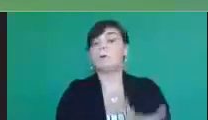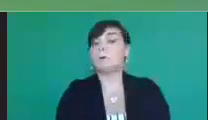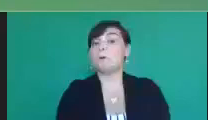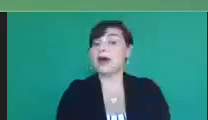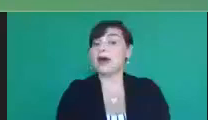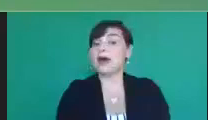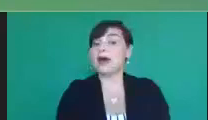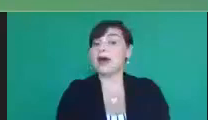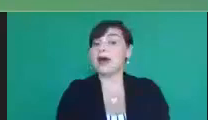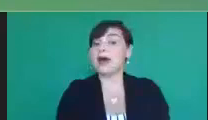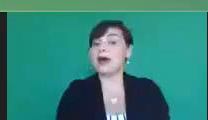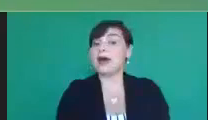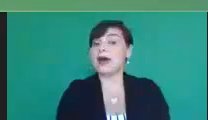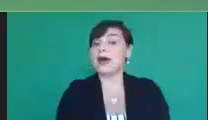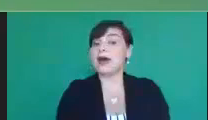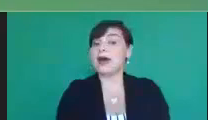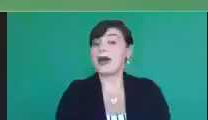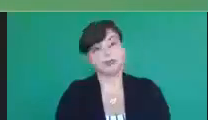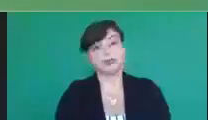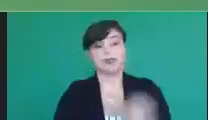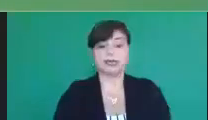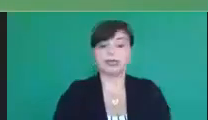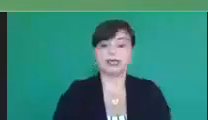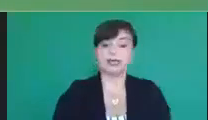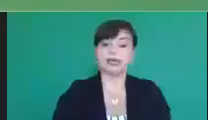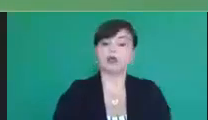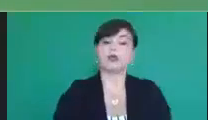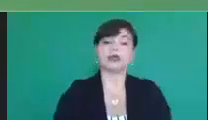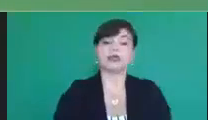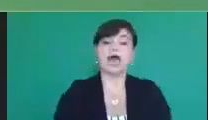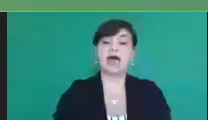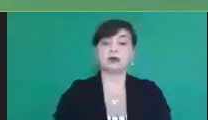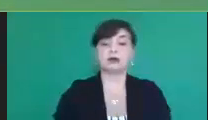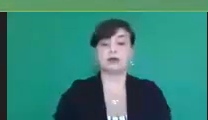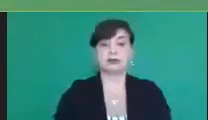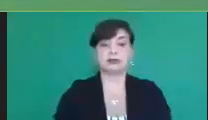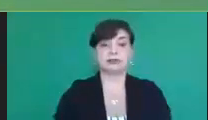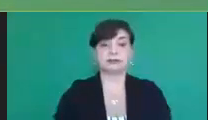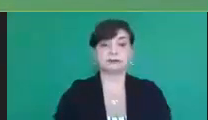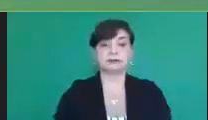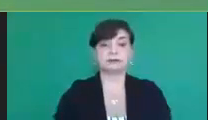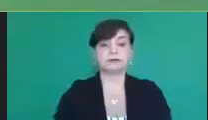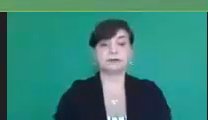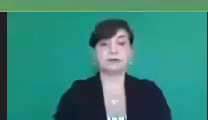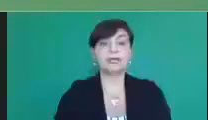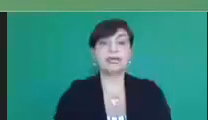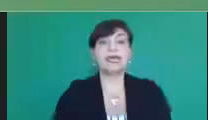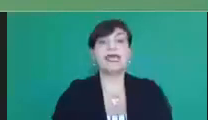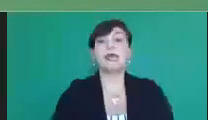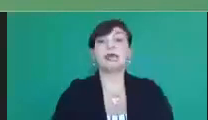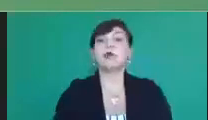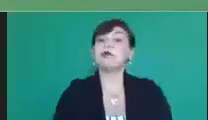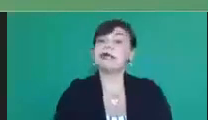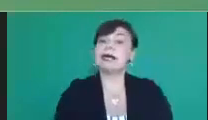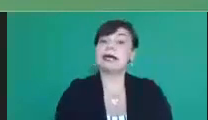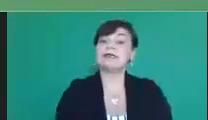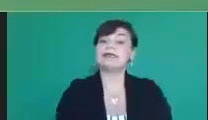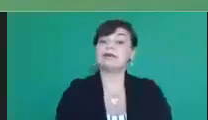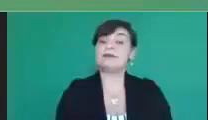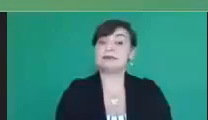más vulnerable son los niños y los adultos mayores. En cuanto a